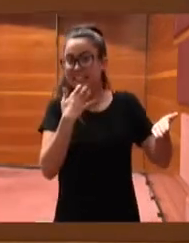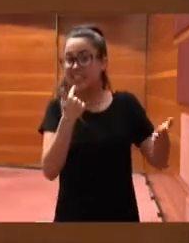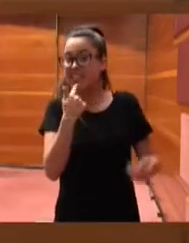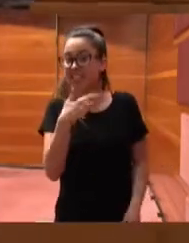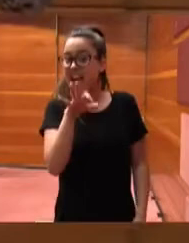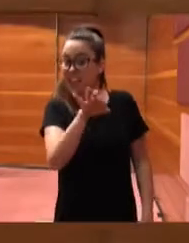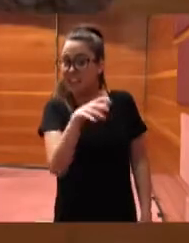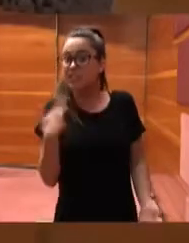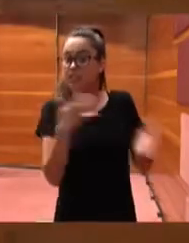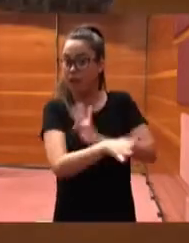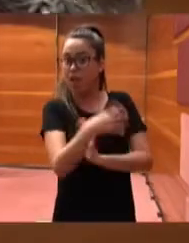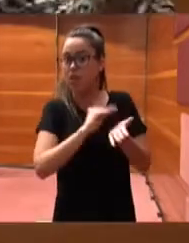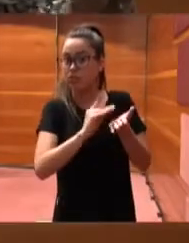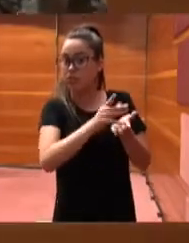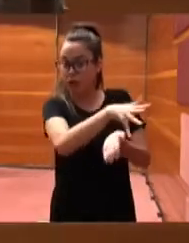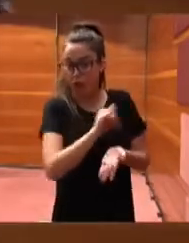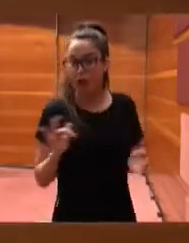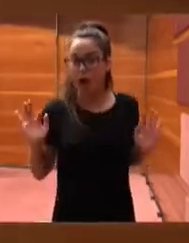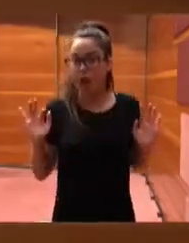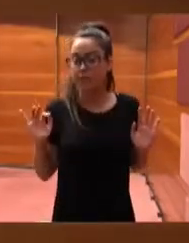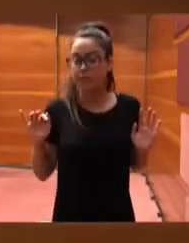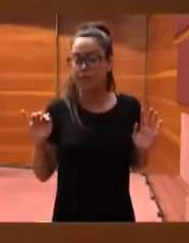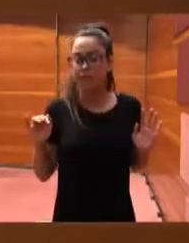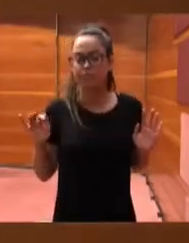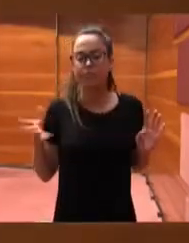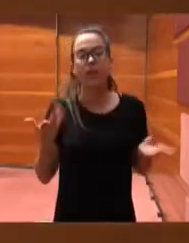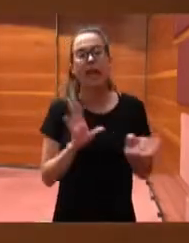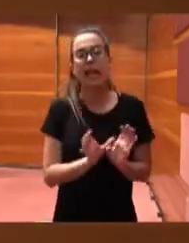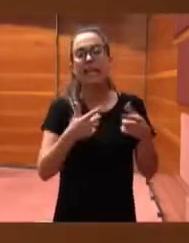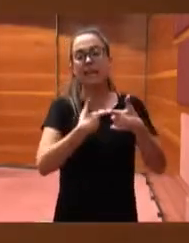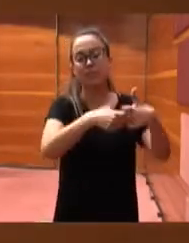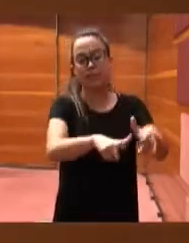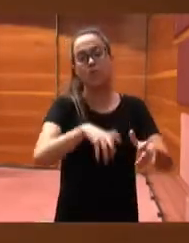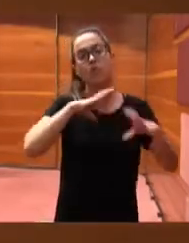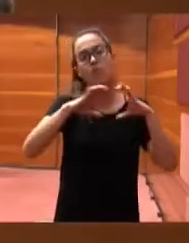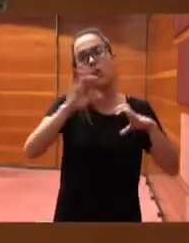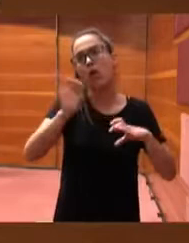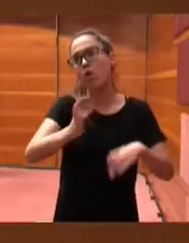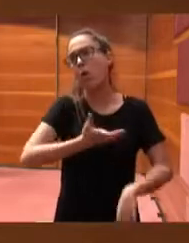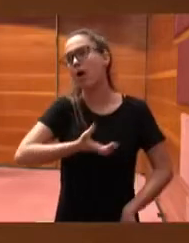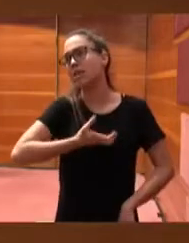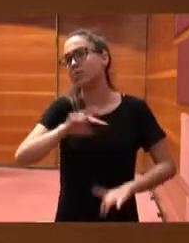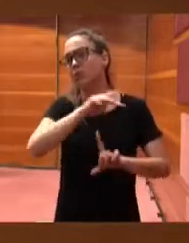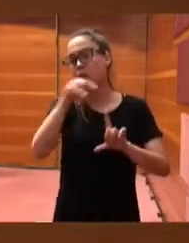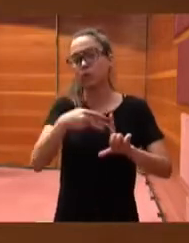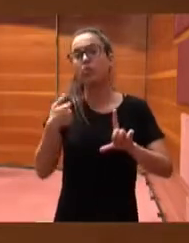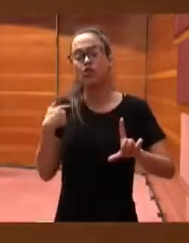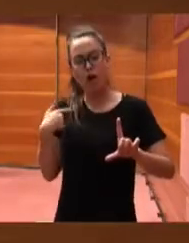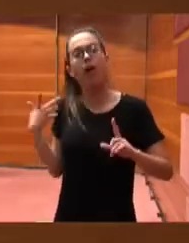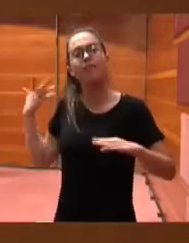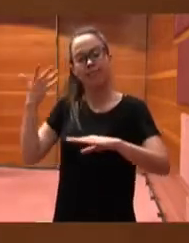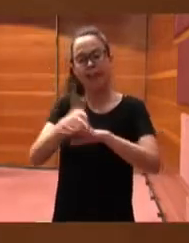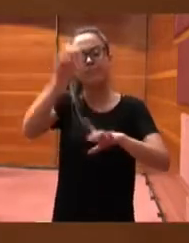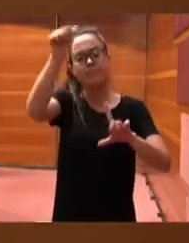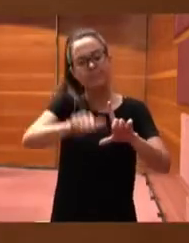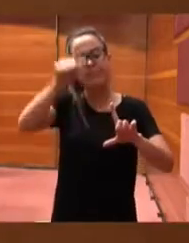digo que él diga, tenemos. No, pero el gabinete de comunicación, el ayuntamiento, en la página. Yo entré. Yo me